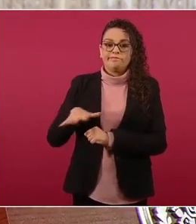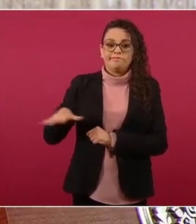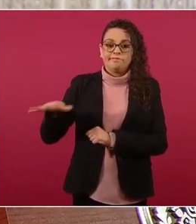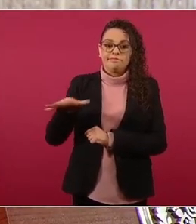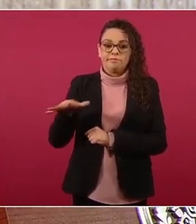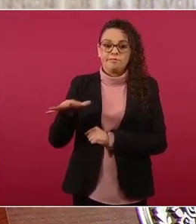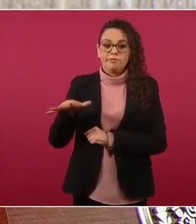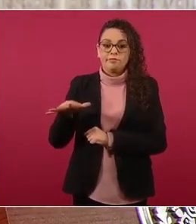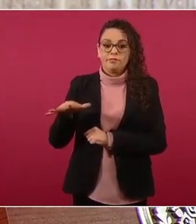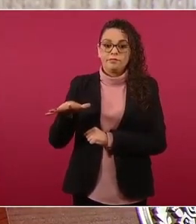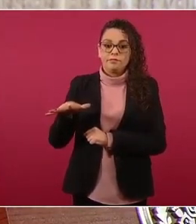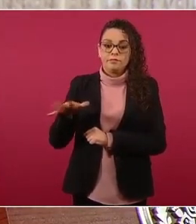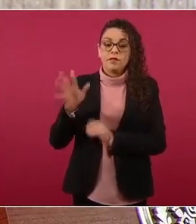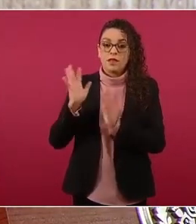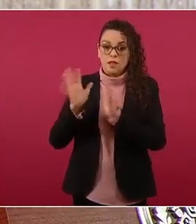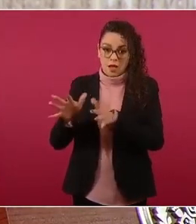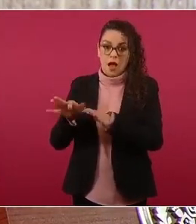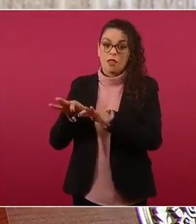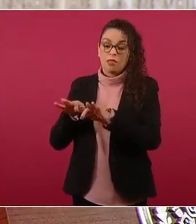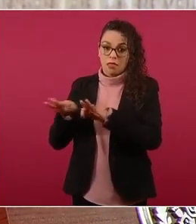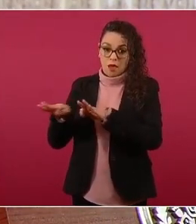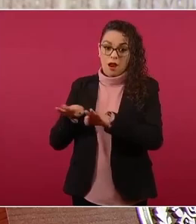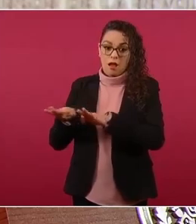pues que